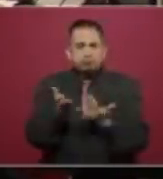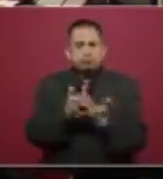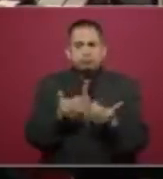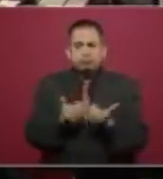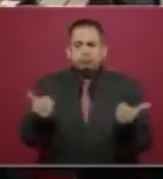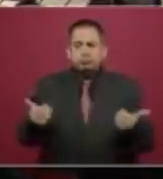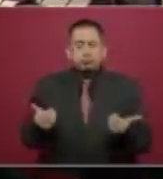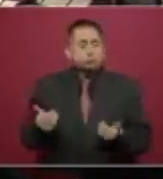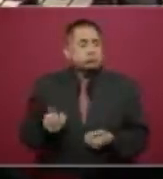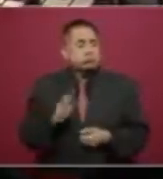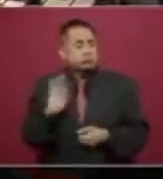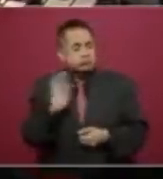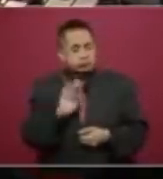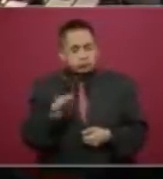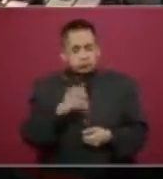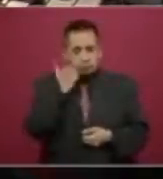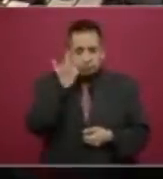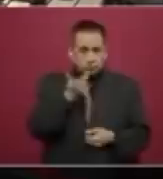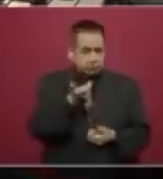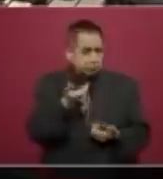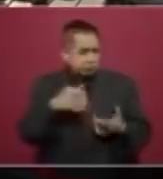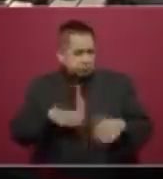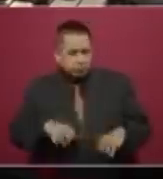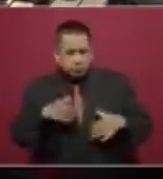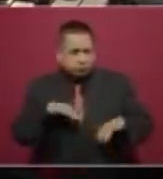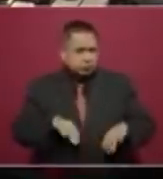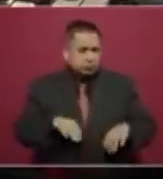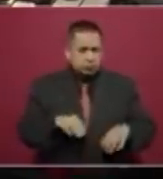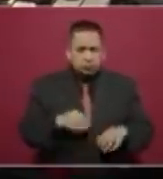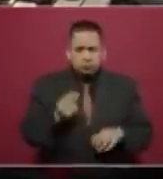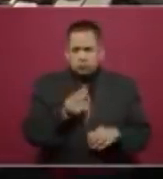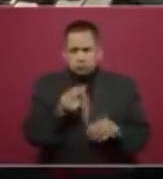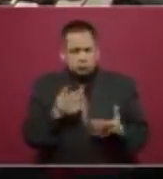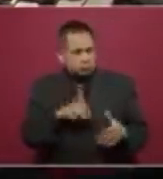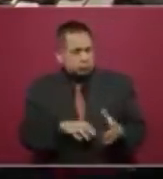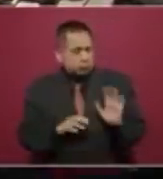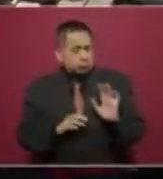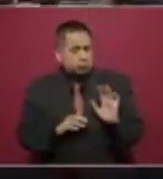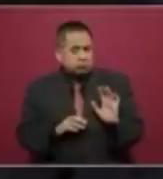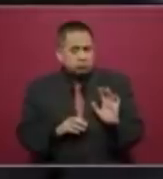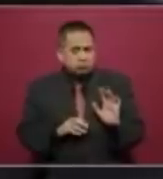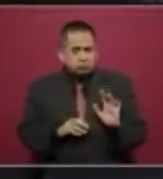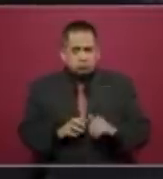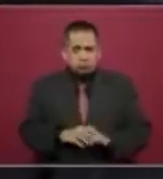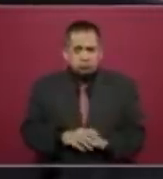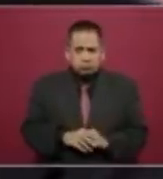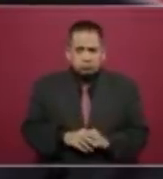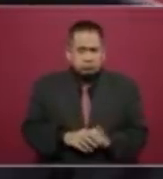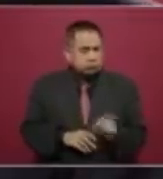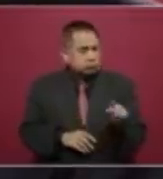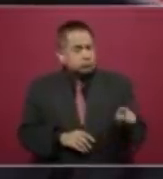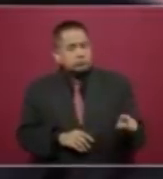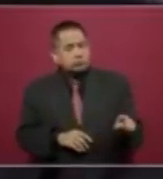quiera hacer dinero, que no esté